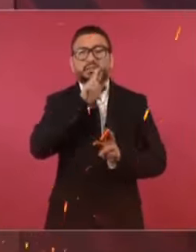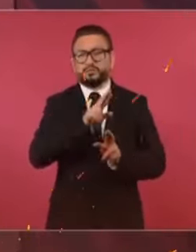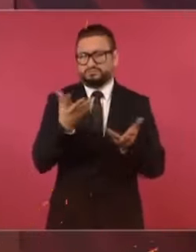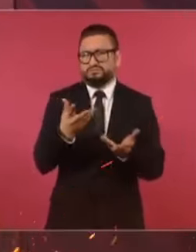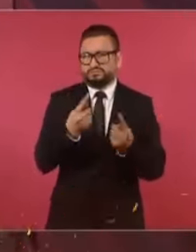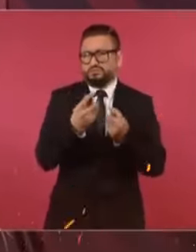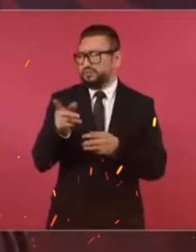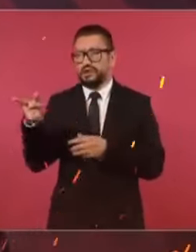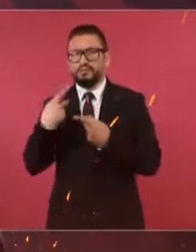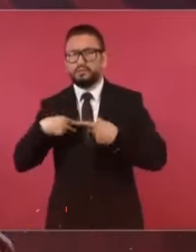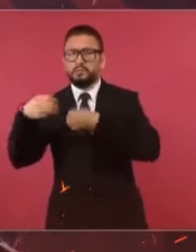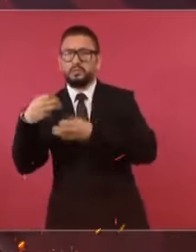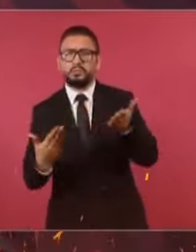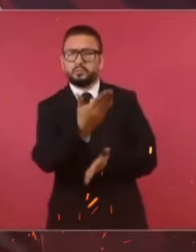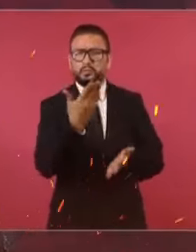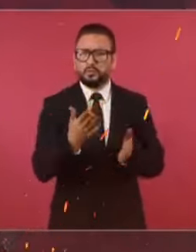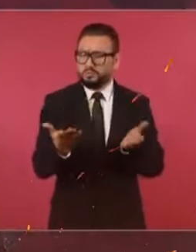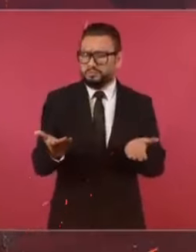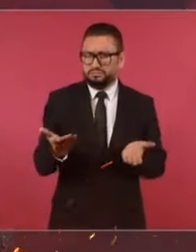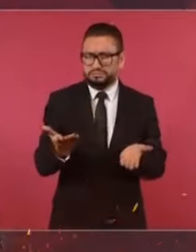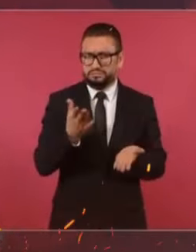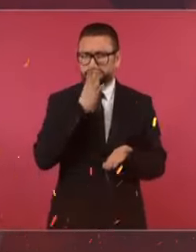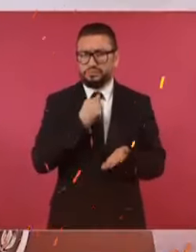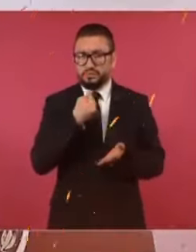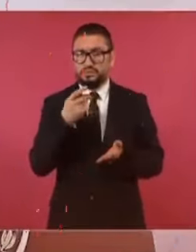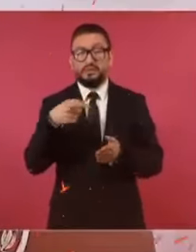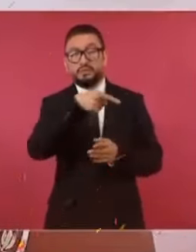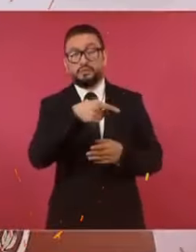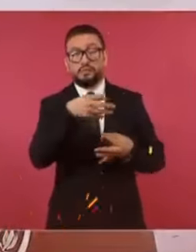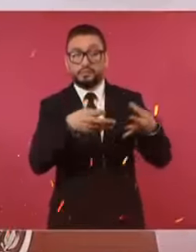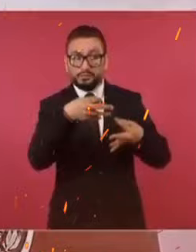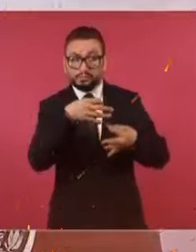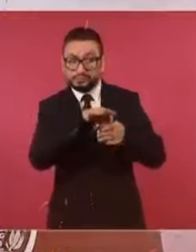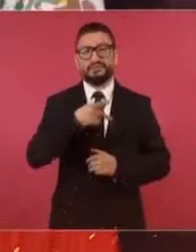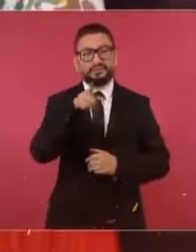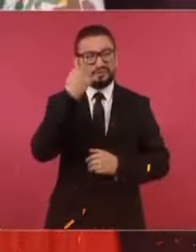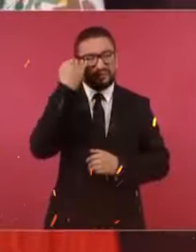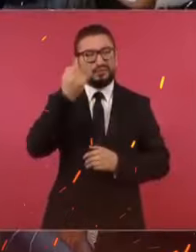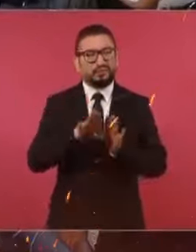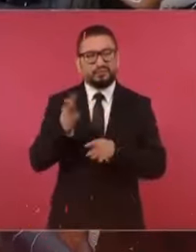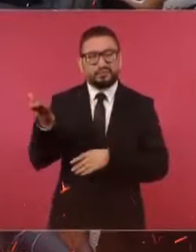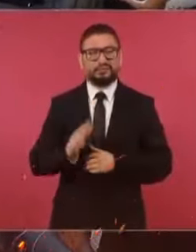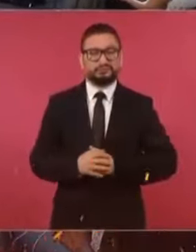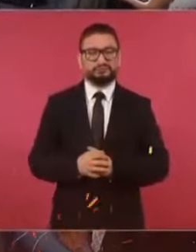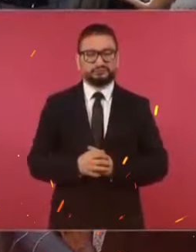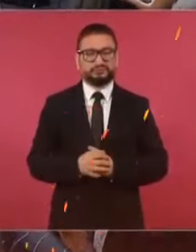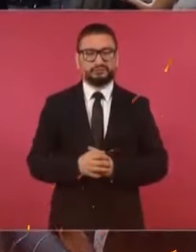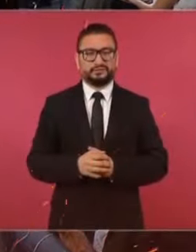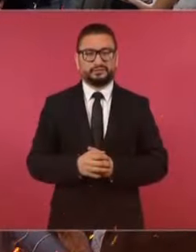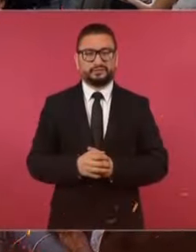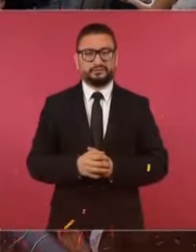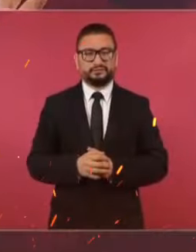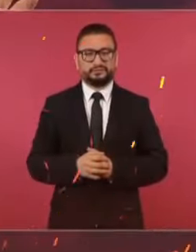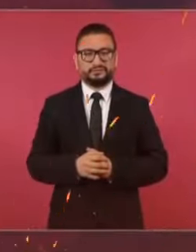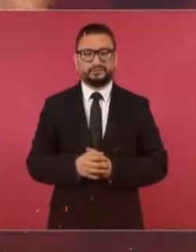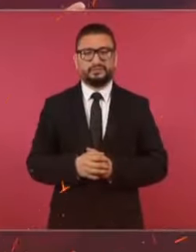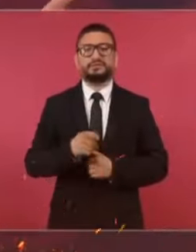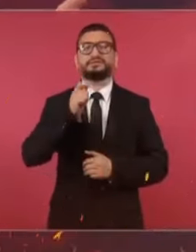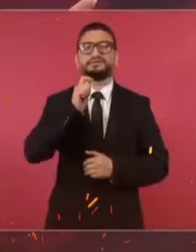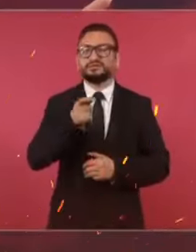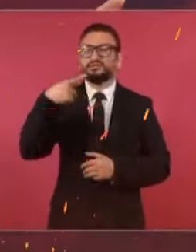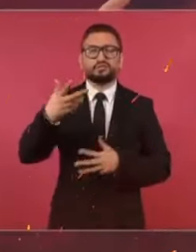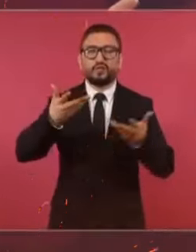tiene que hacer un juez para calificar la elección? Es una maniobra